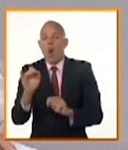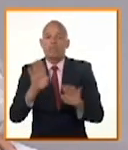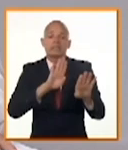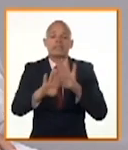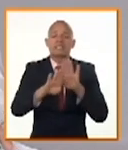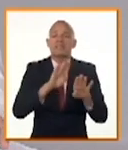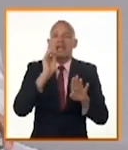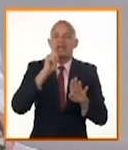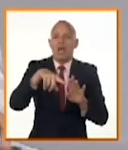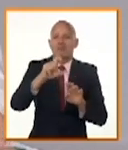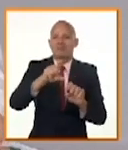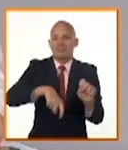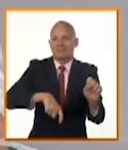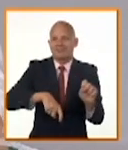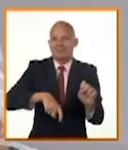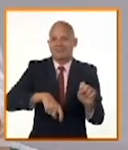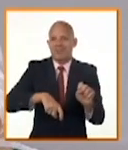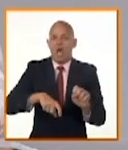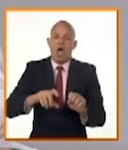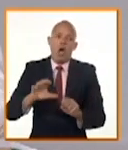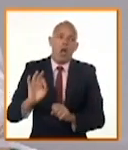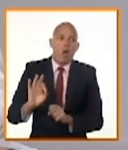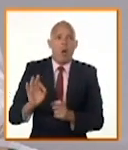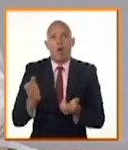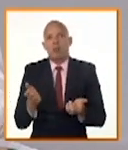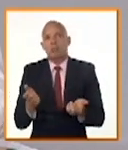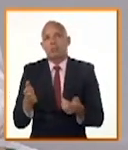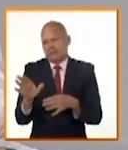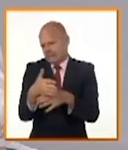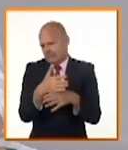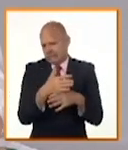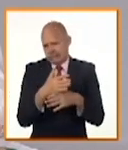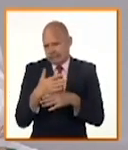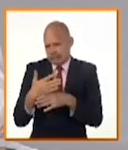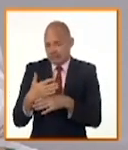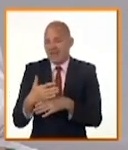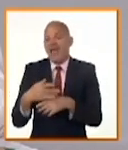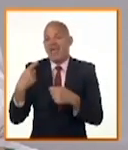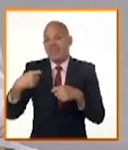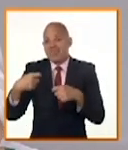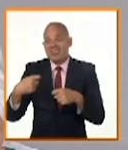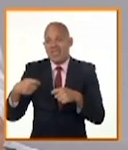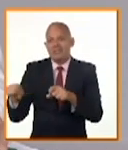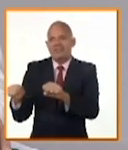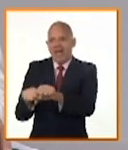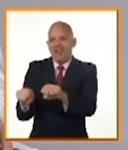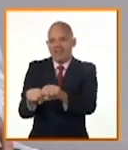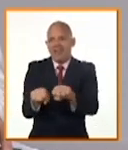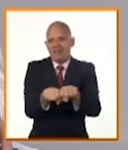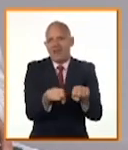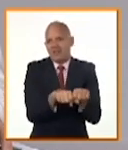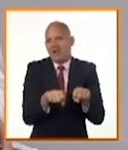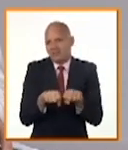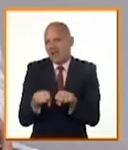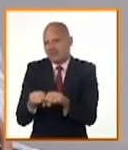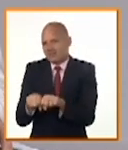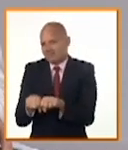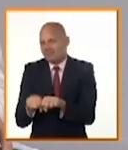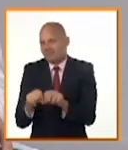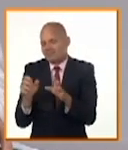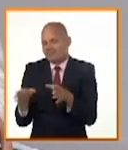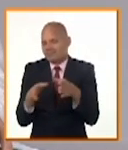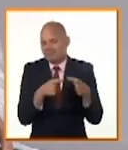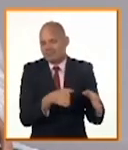a los canales de pago electrónico y un servicio muy importante que quiero referirme que el ministro ya lo mencionaba y está relacionado con la caja extra